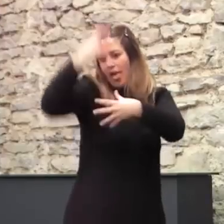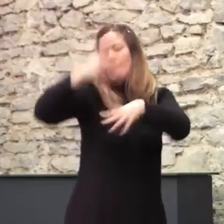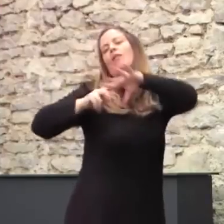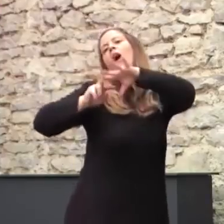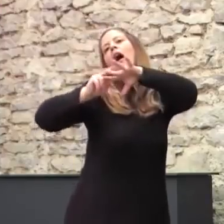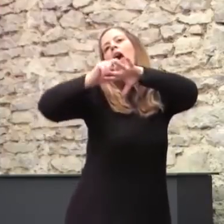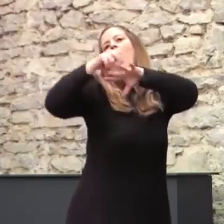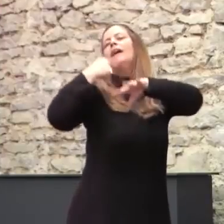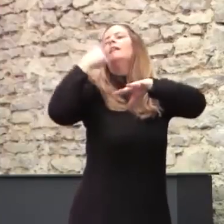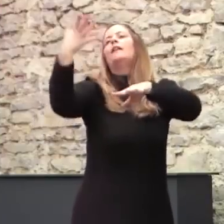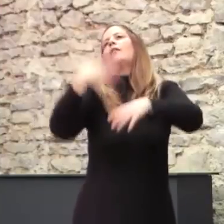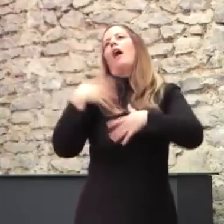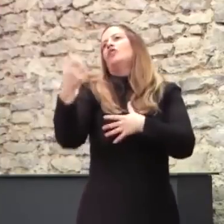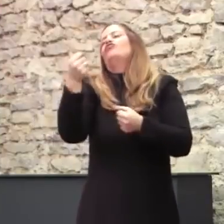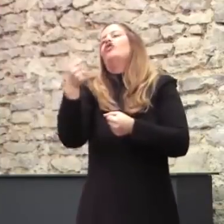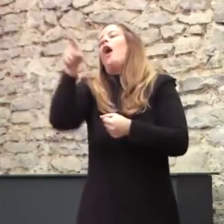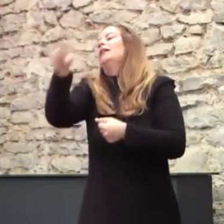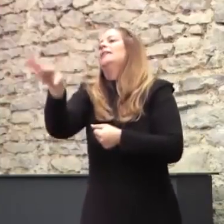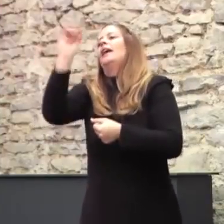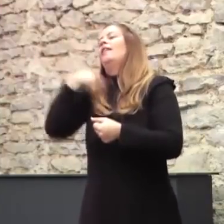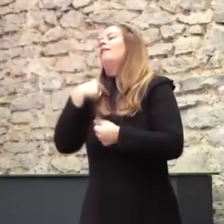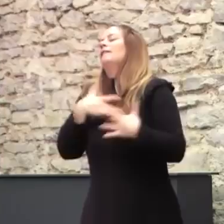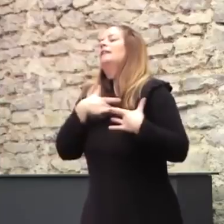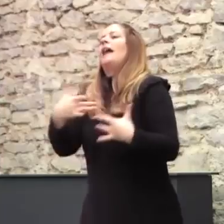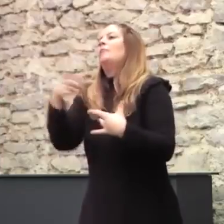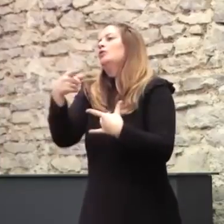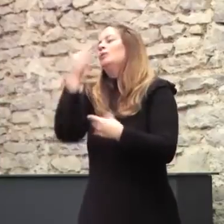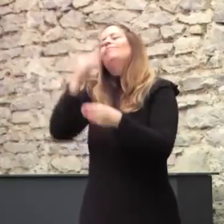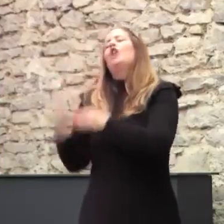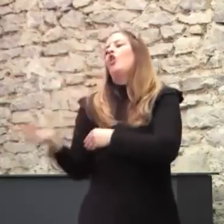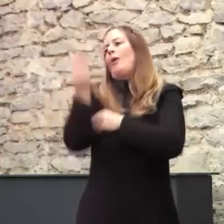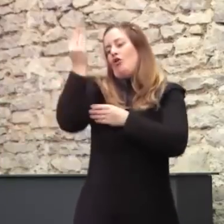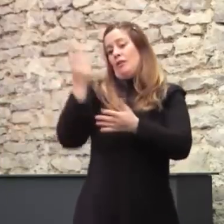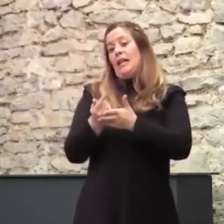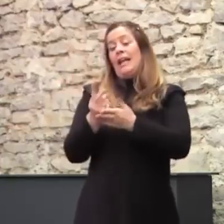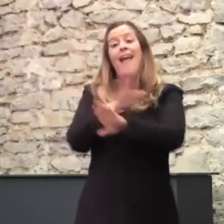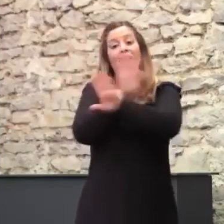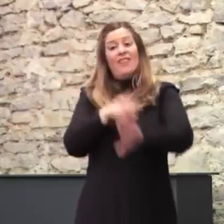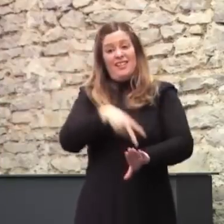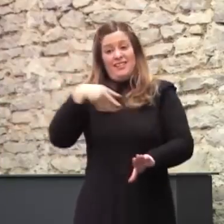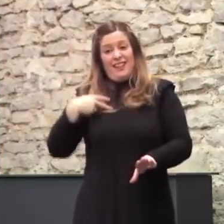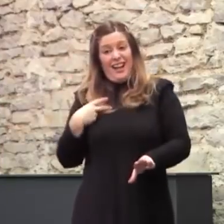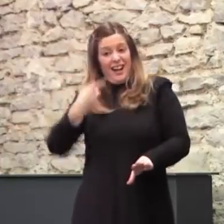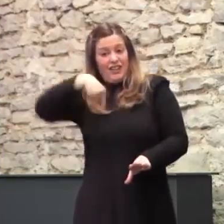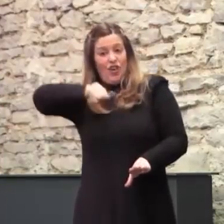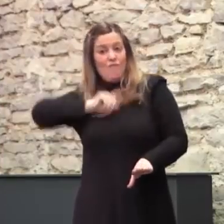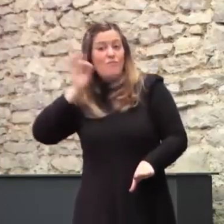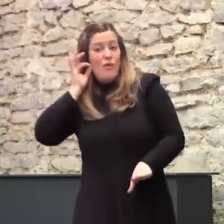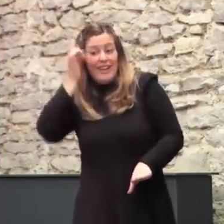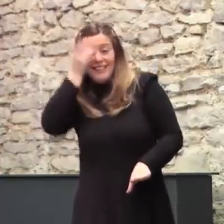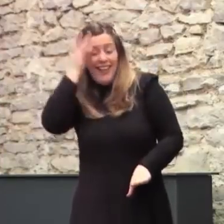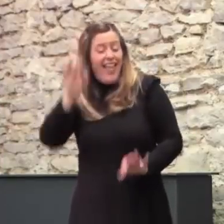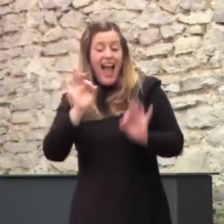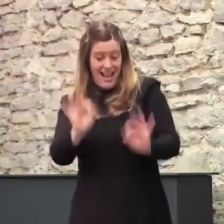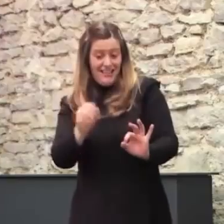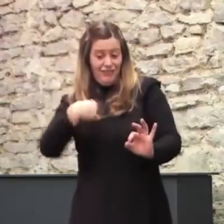yo te he elegido a ti, te amo y te mereces lo mejor, ¿no? Y bueno, pues nosotras, las mujeres en general, vivimos con esa idea, ¿vale? De que él